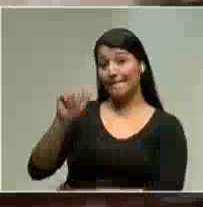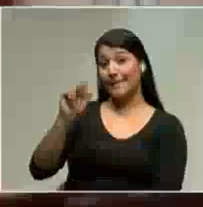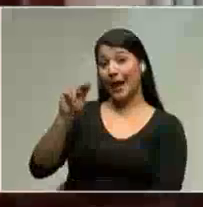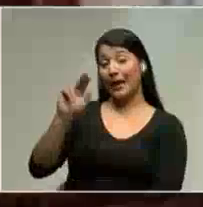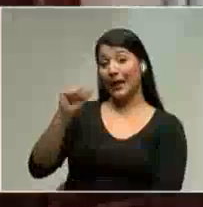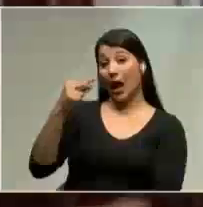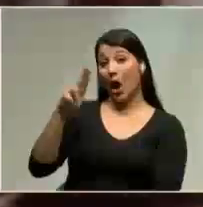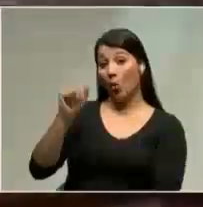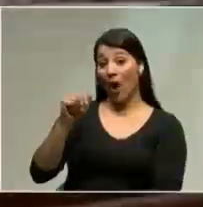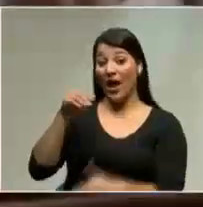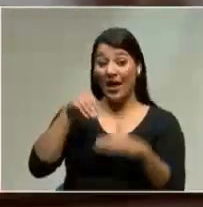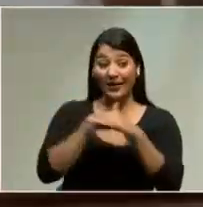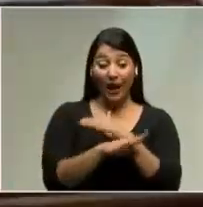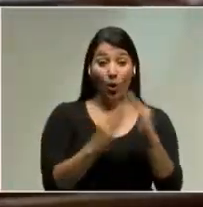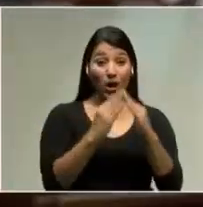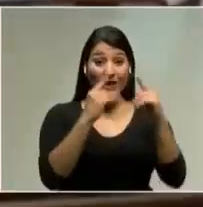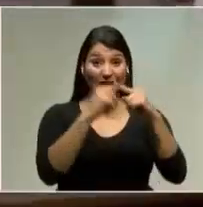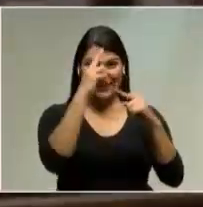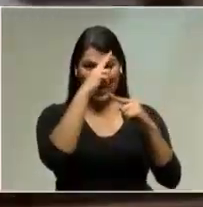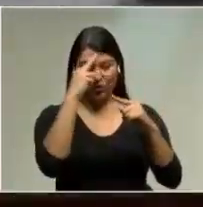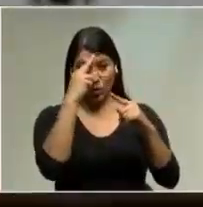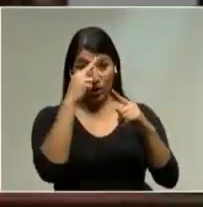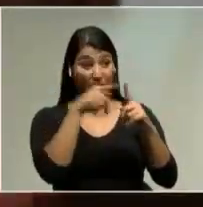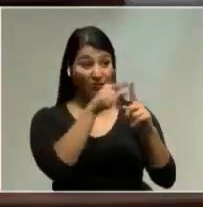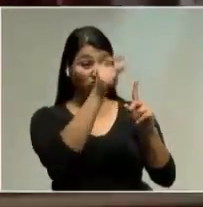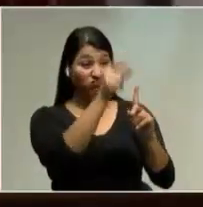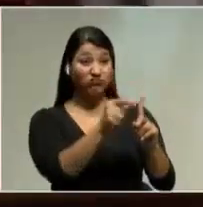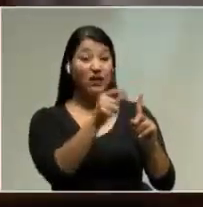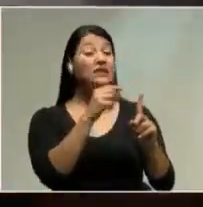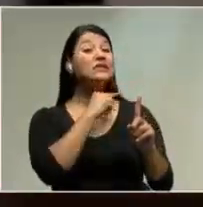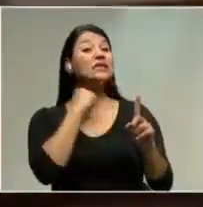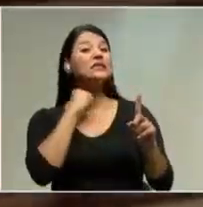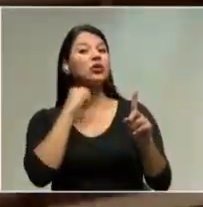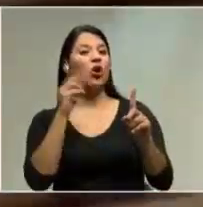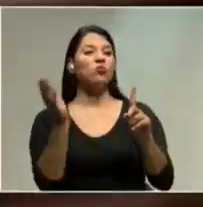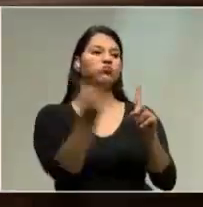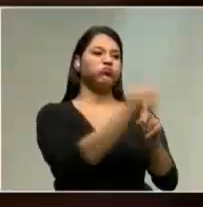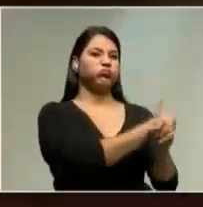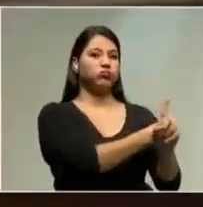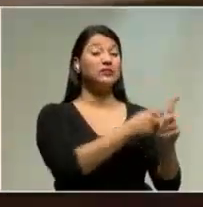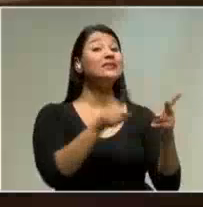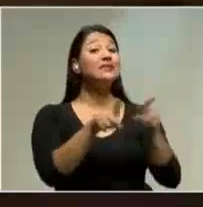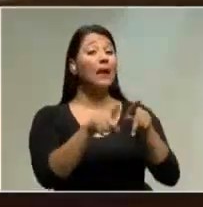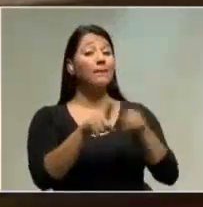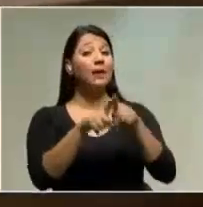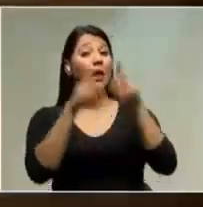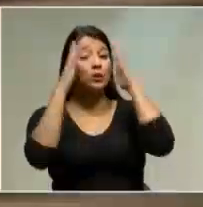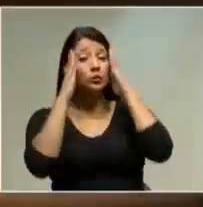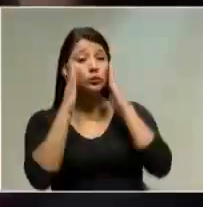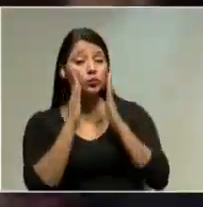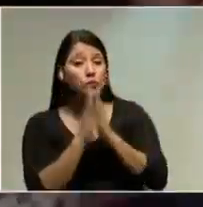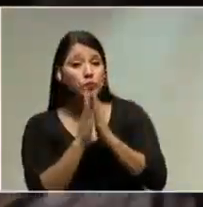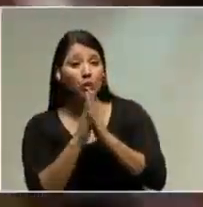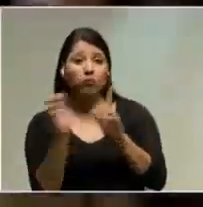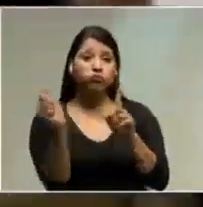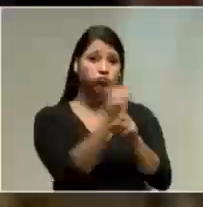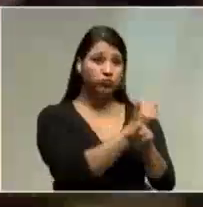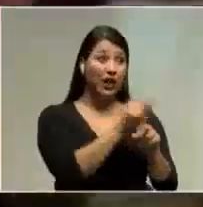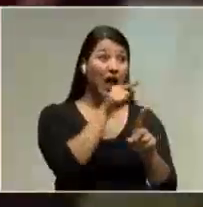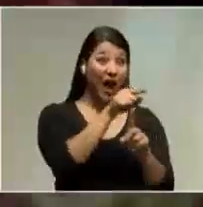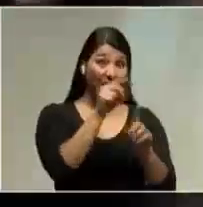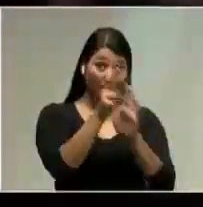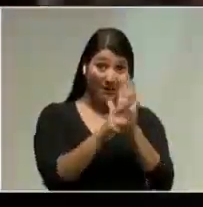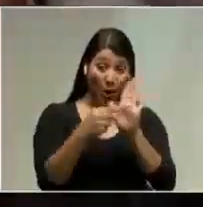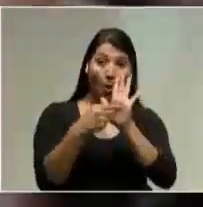donde golpearon a un sacerdote y una monja, han acabado por evacuar el templo. Estas imágenes muestran el momento de la agresión al cura por los